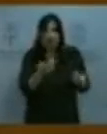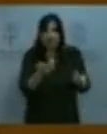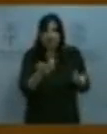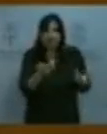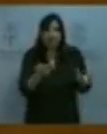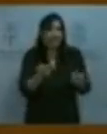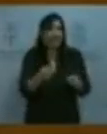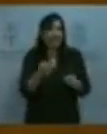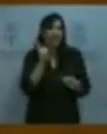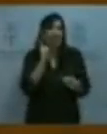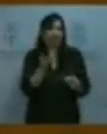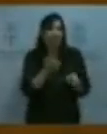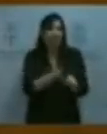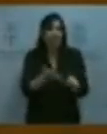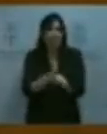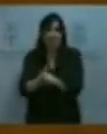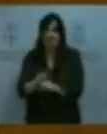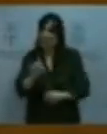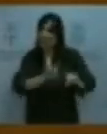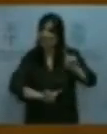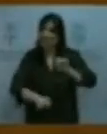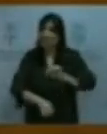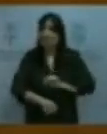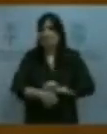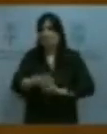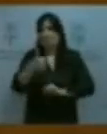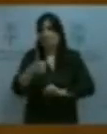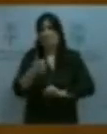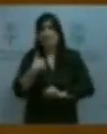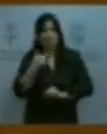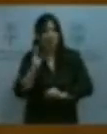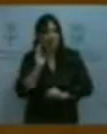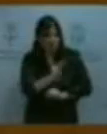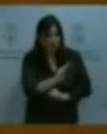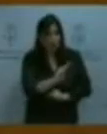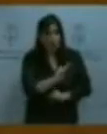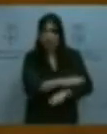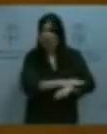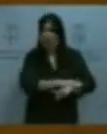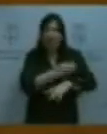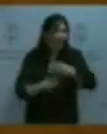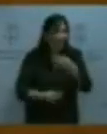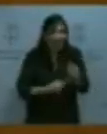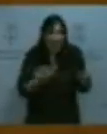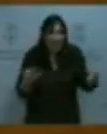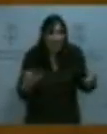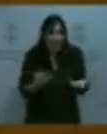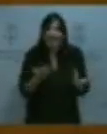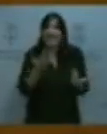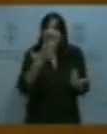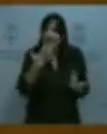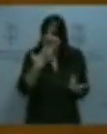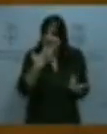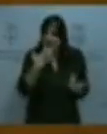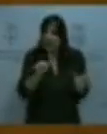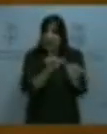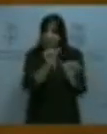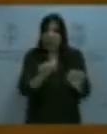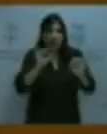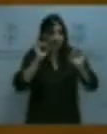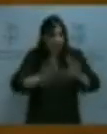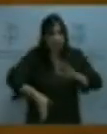mayor. Y yo le pregunto que qué va a hacer este gobierno si va a seguir con esta asimetría a la que usted se refería hace 7 días